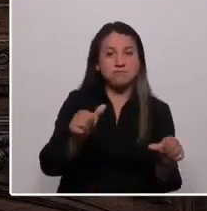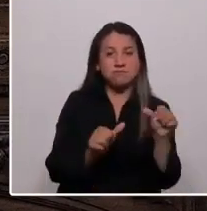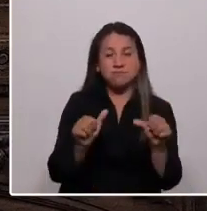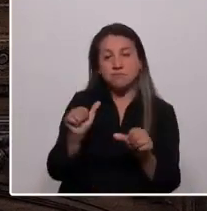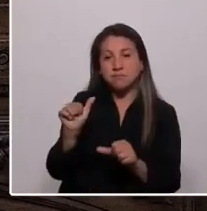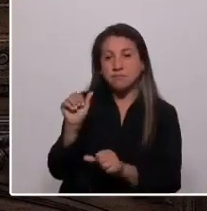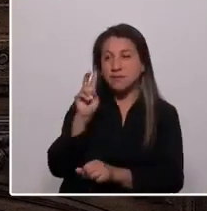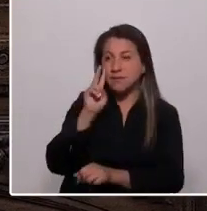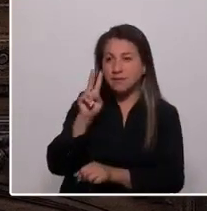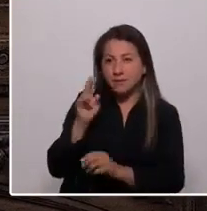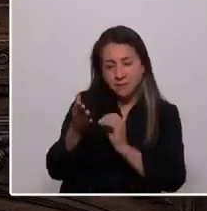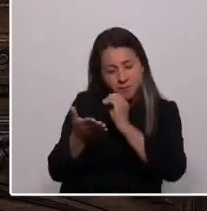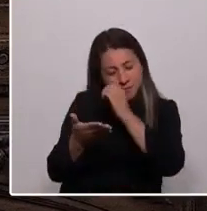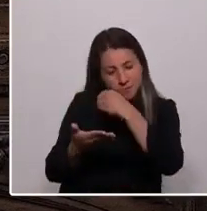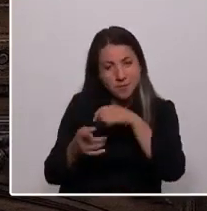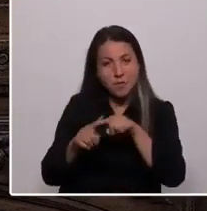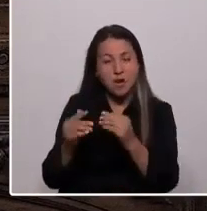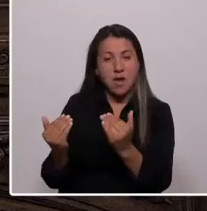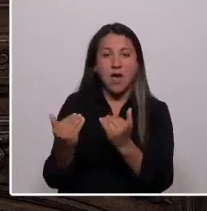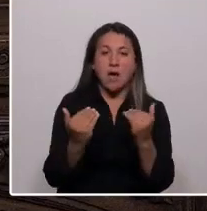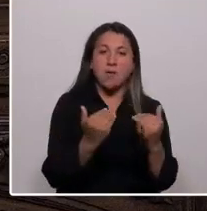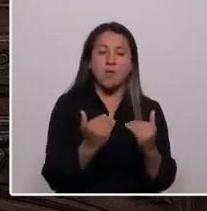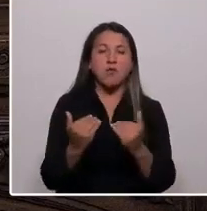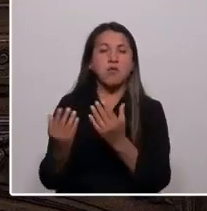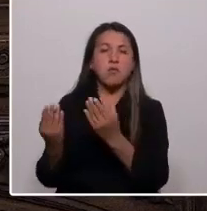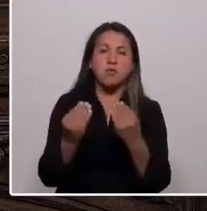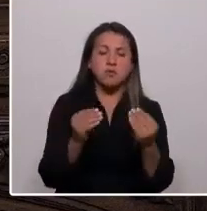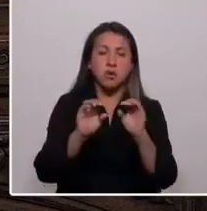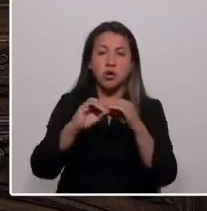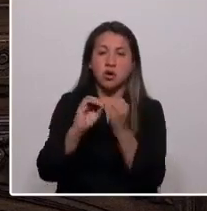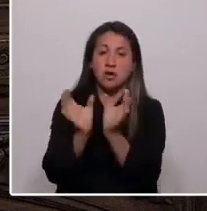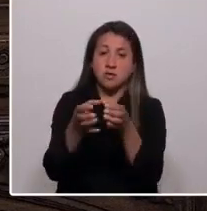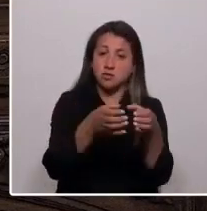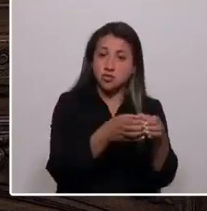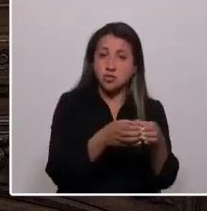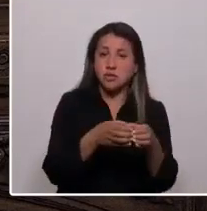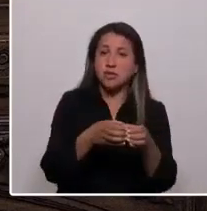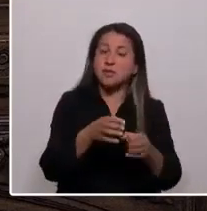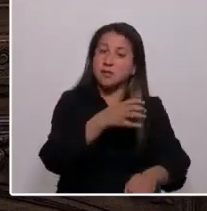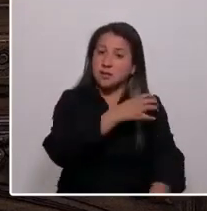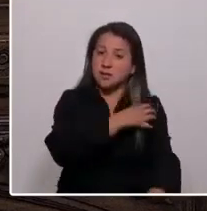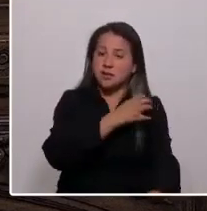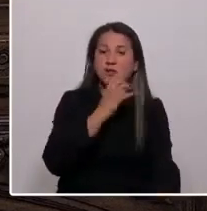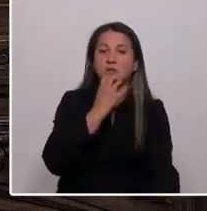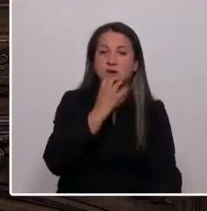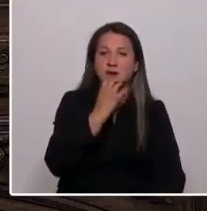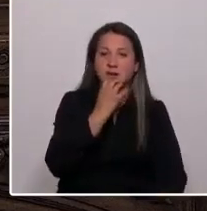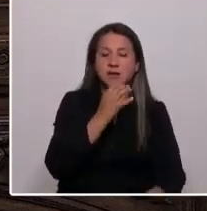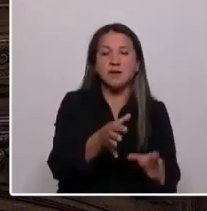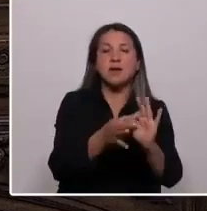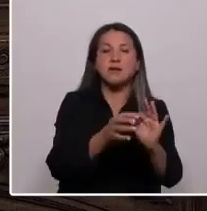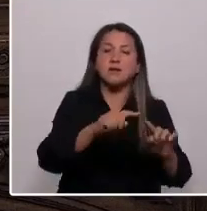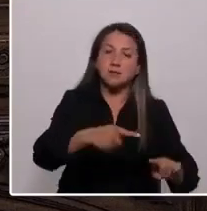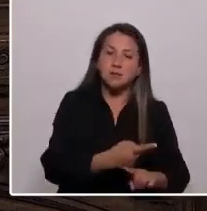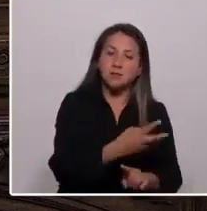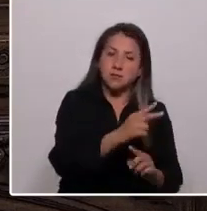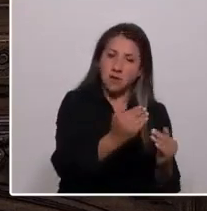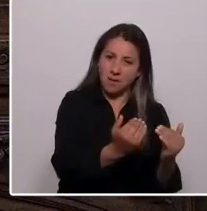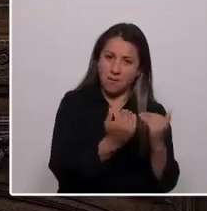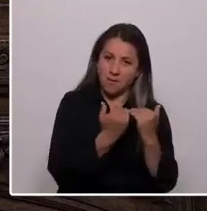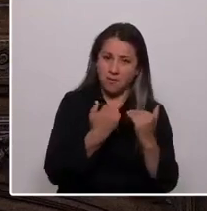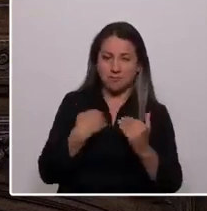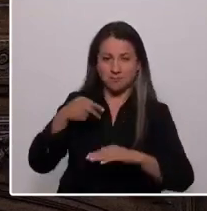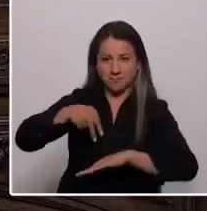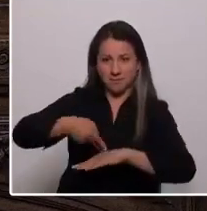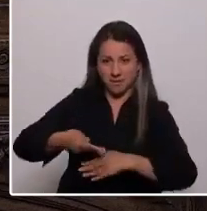tuve el apoyo de miles de personas y organizaciones de la región antofagasta para estar hoy aquí gracias nuevamente el ser humano explora